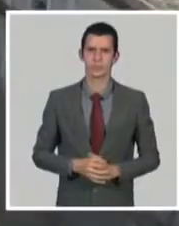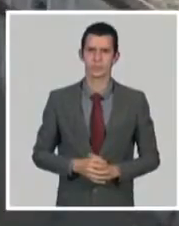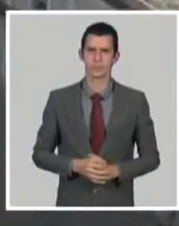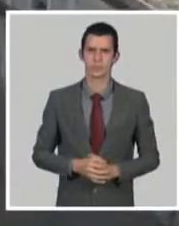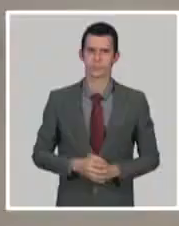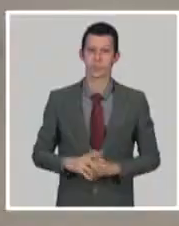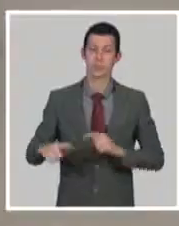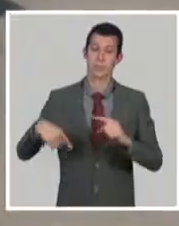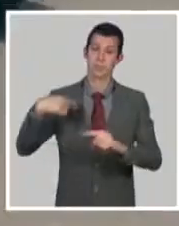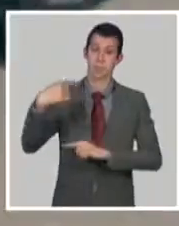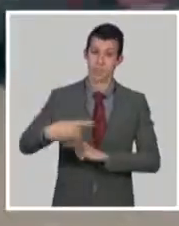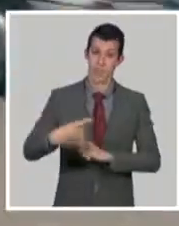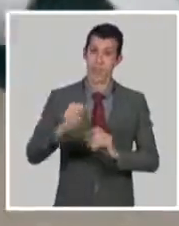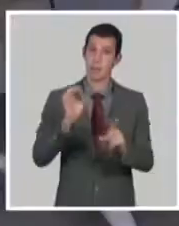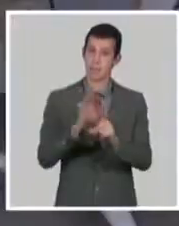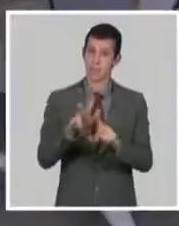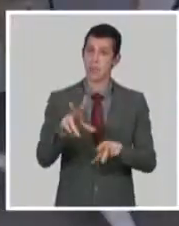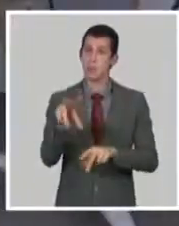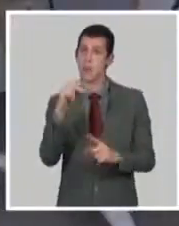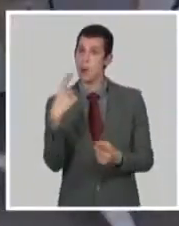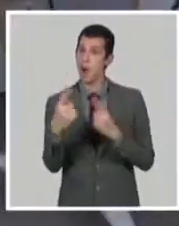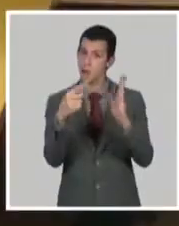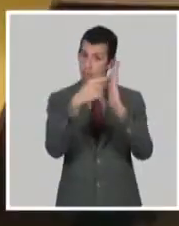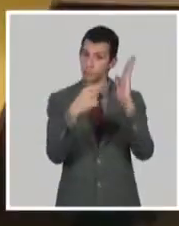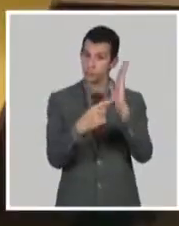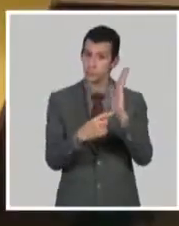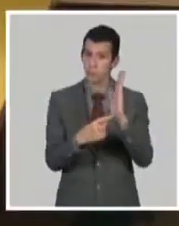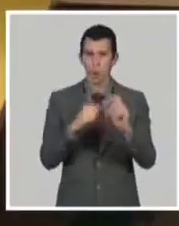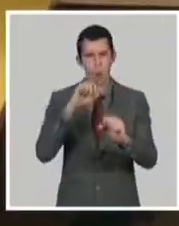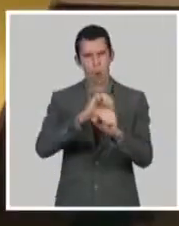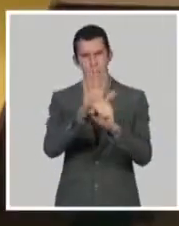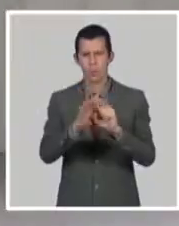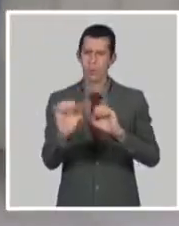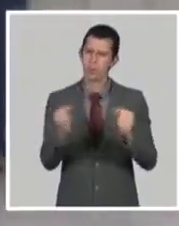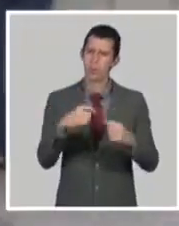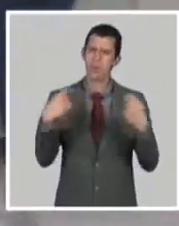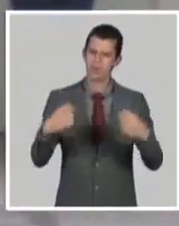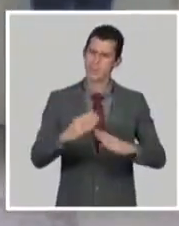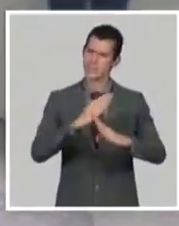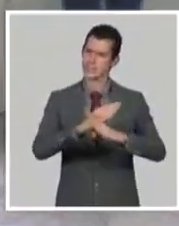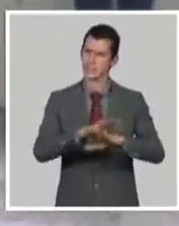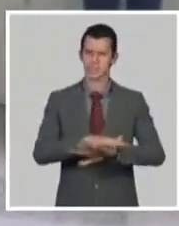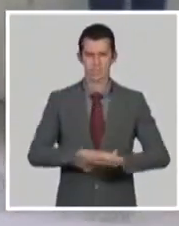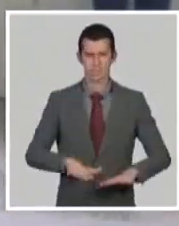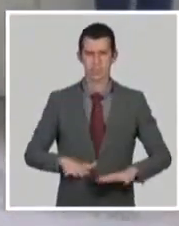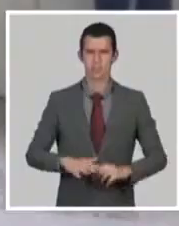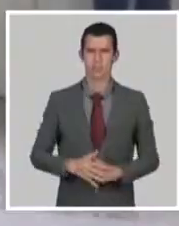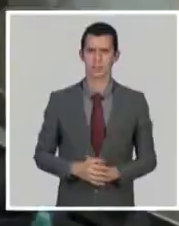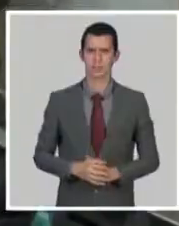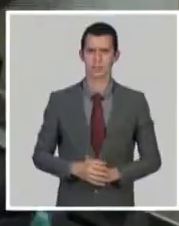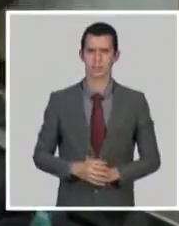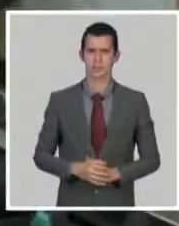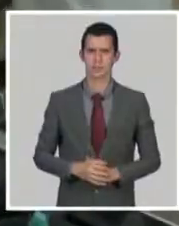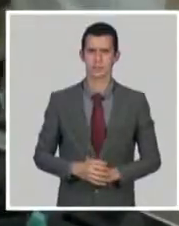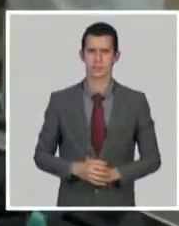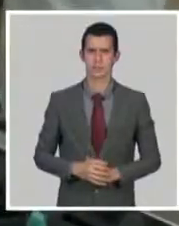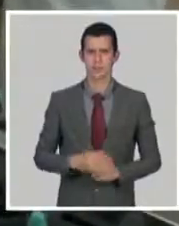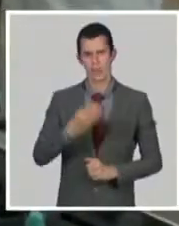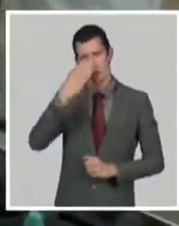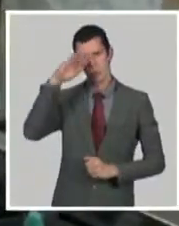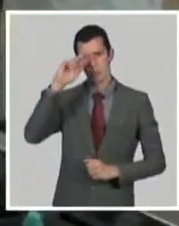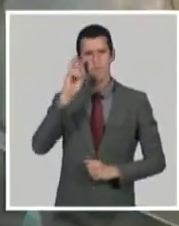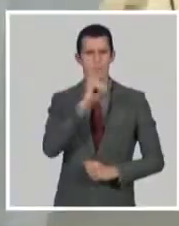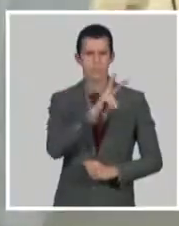de mañana para controlar el rebrote de la COVID-19. Cubavisión Internacional,